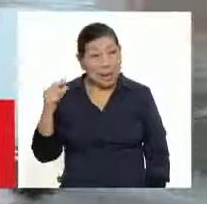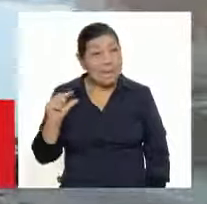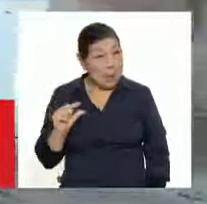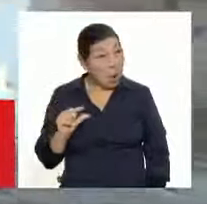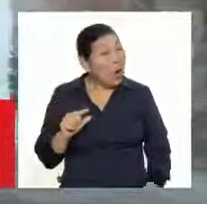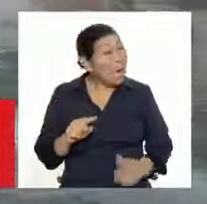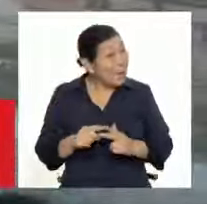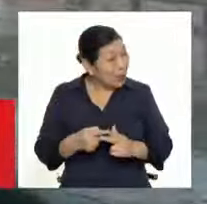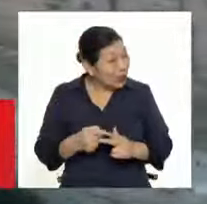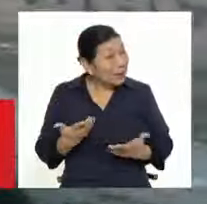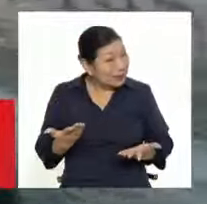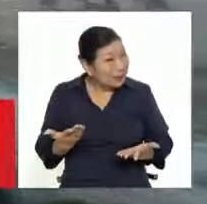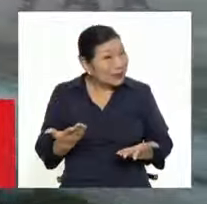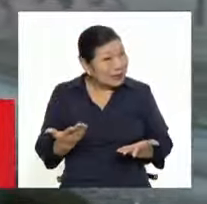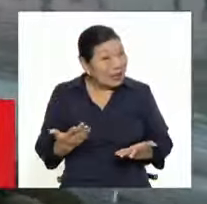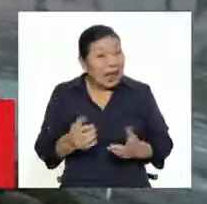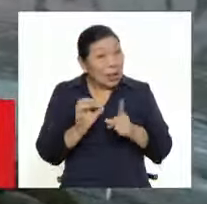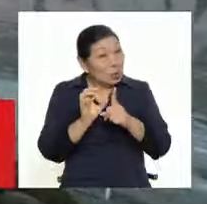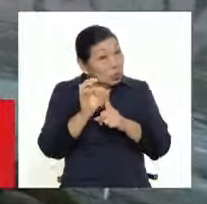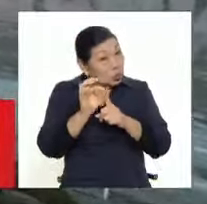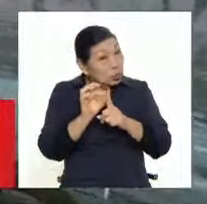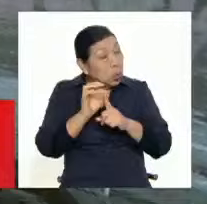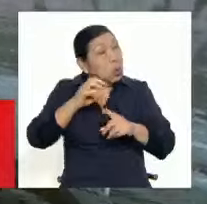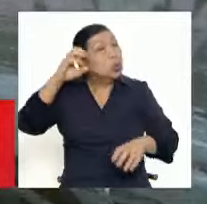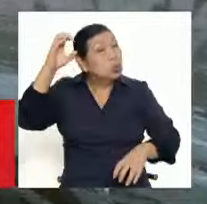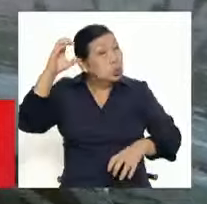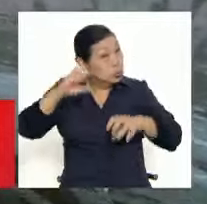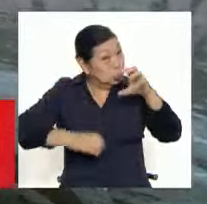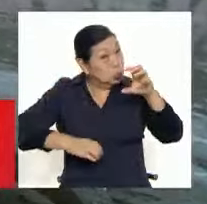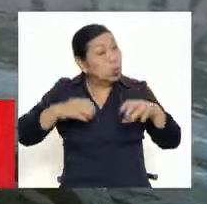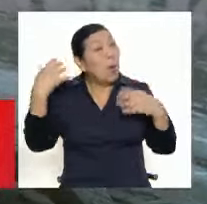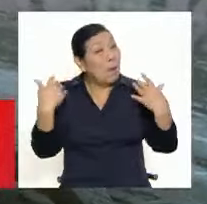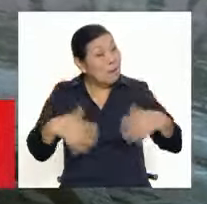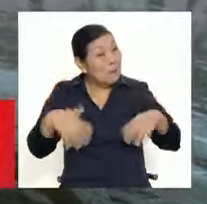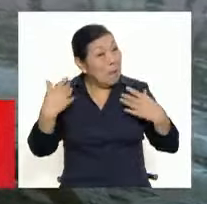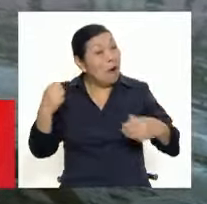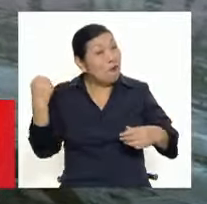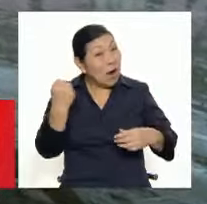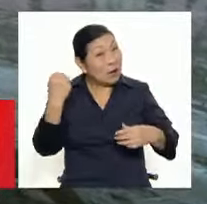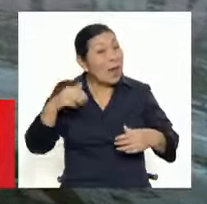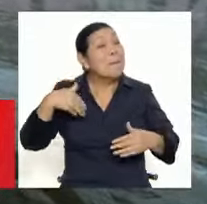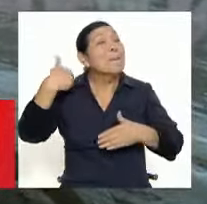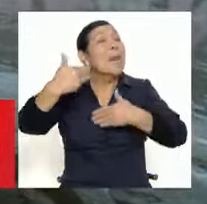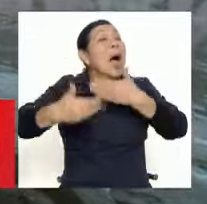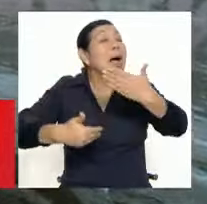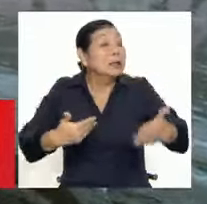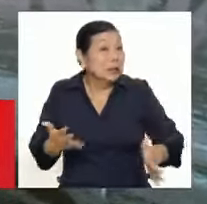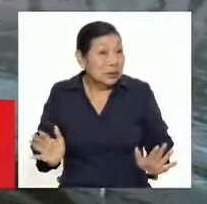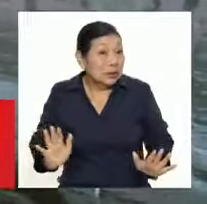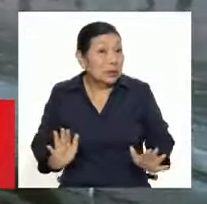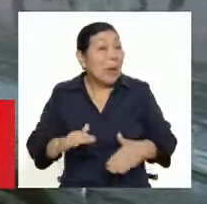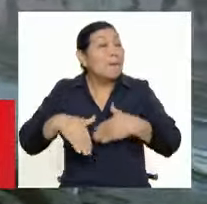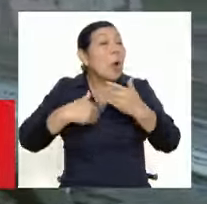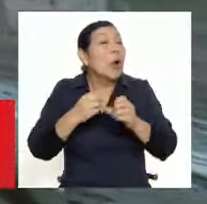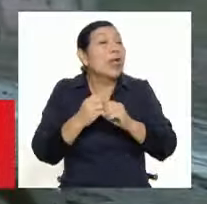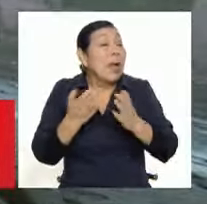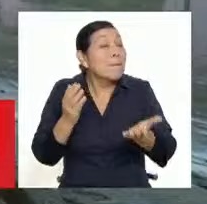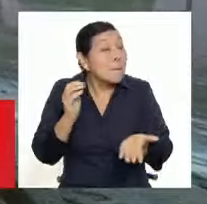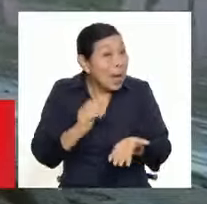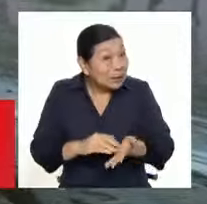está empezando. Los pronósticos es que las llovinas van a ser mucho más acentuadas en lo que viene en los próximos